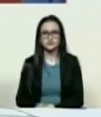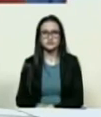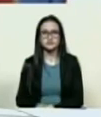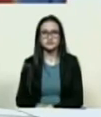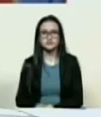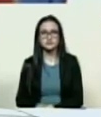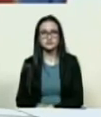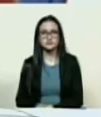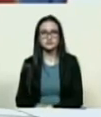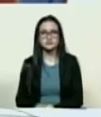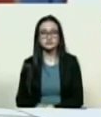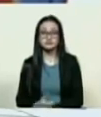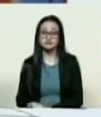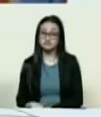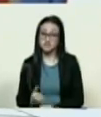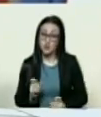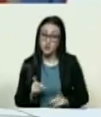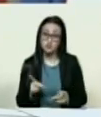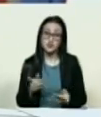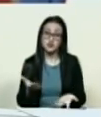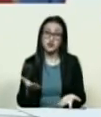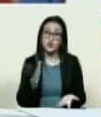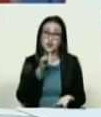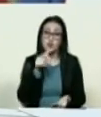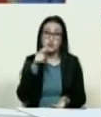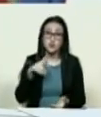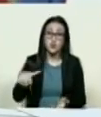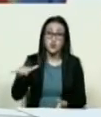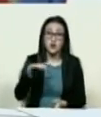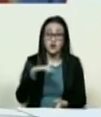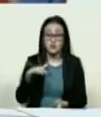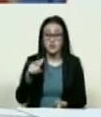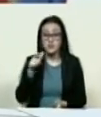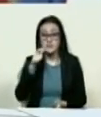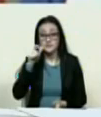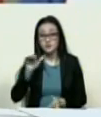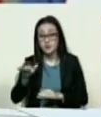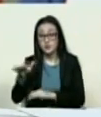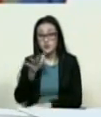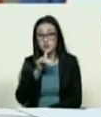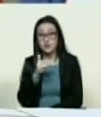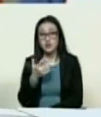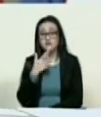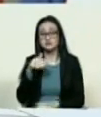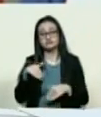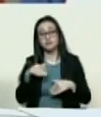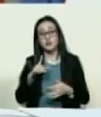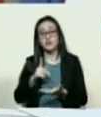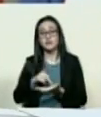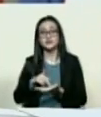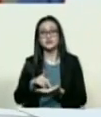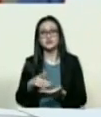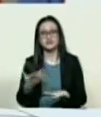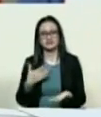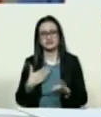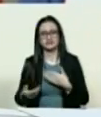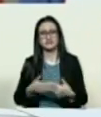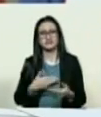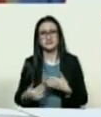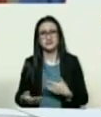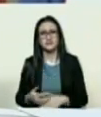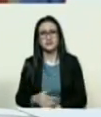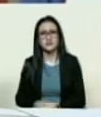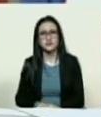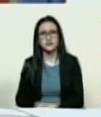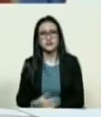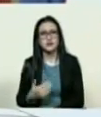elecciones, ahora se les da la oportunidad, ellos no tienen pueblo, no tienen gente, y ahora dicen que no van a participar. ¿A quién le importa?